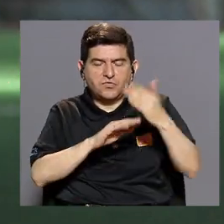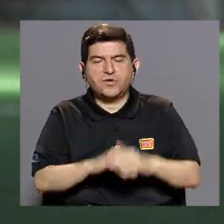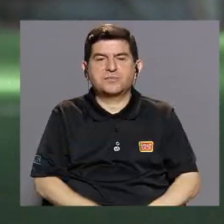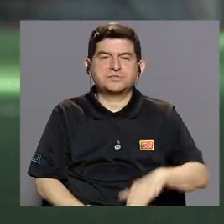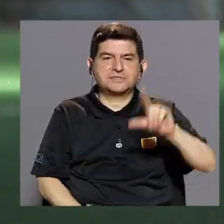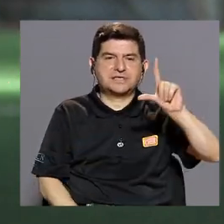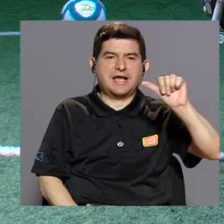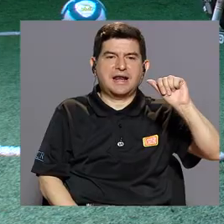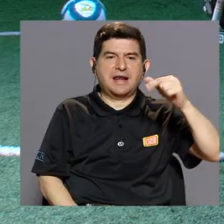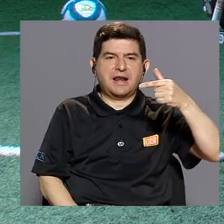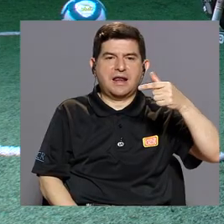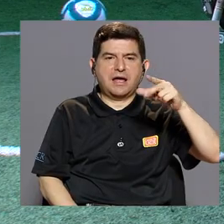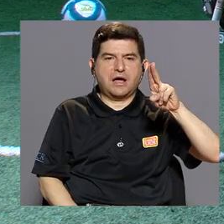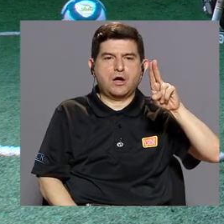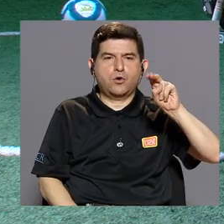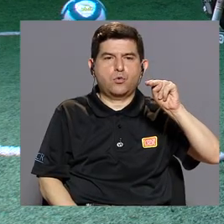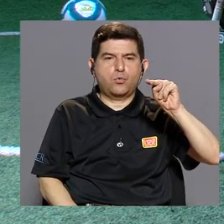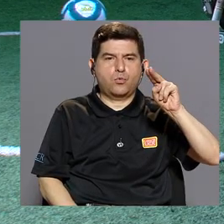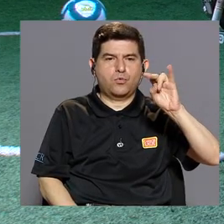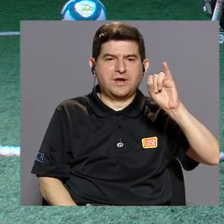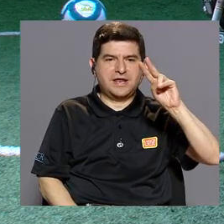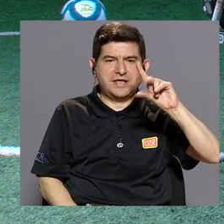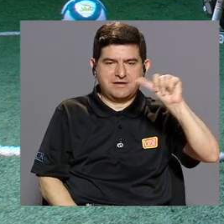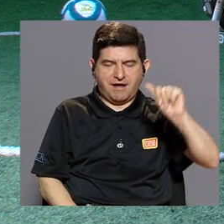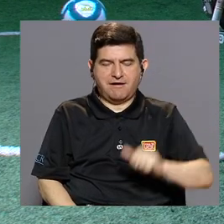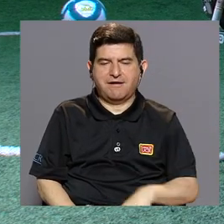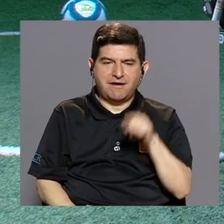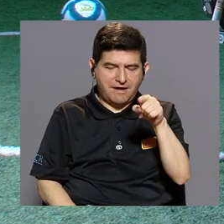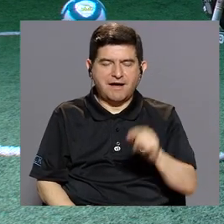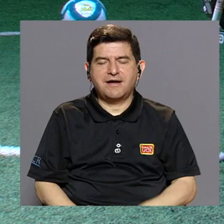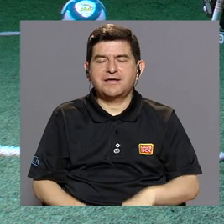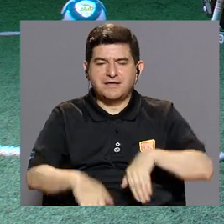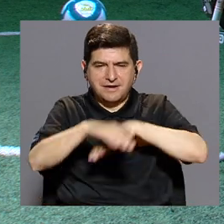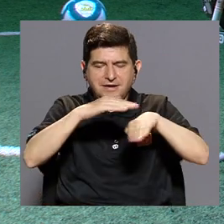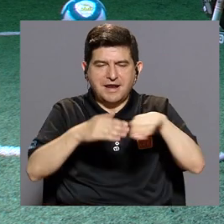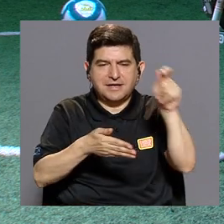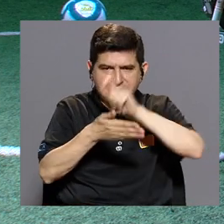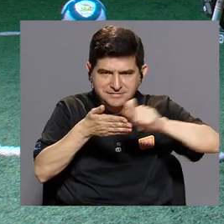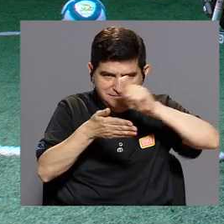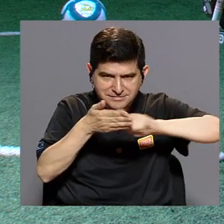que es donde está la sede, ¿verdad? De la escuela. Entonces,